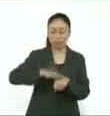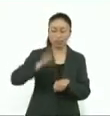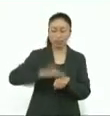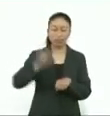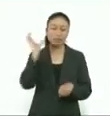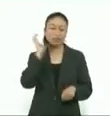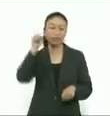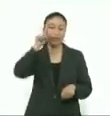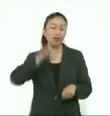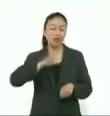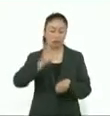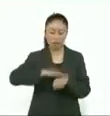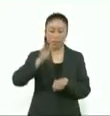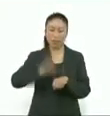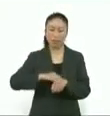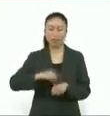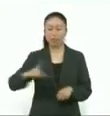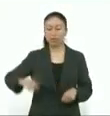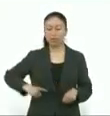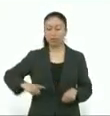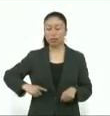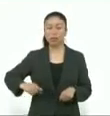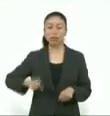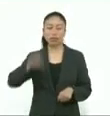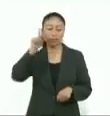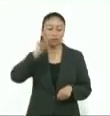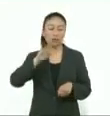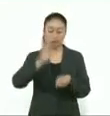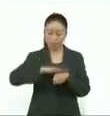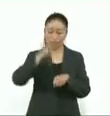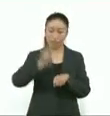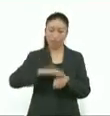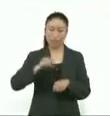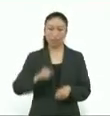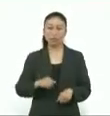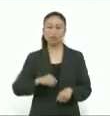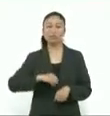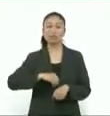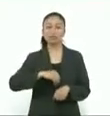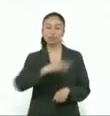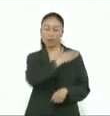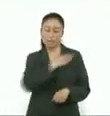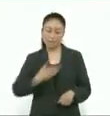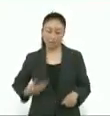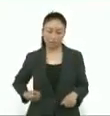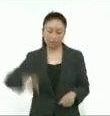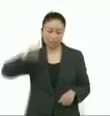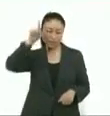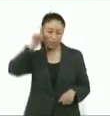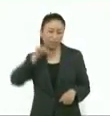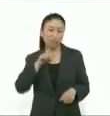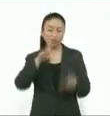senadoras, más gobernadoras y más presidentas de la República.